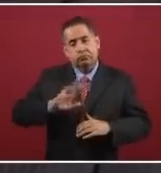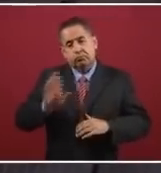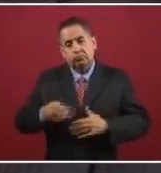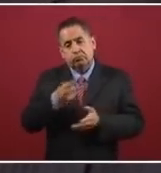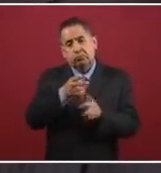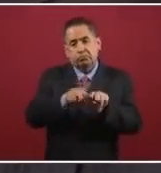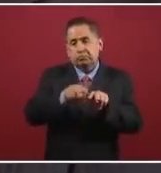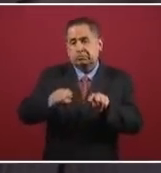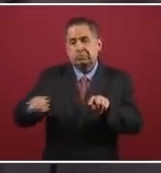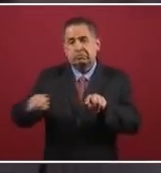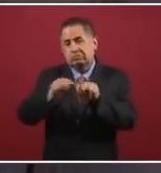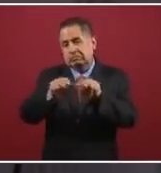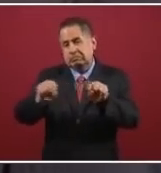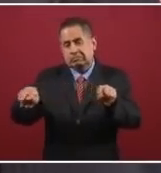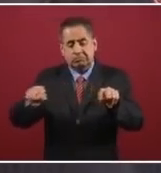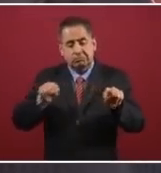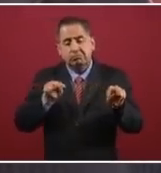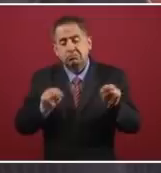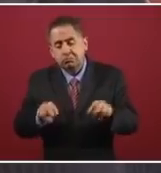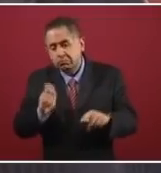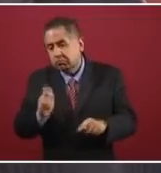y en